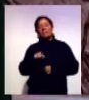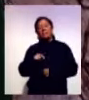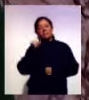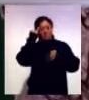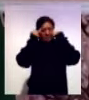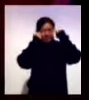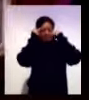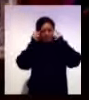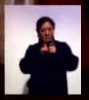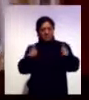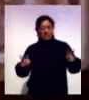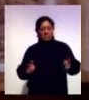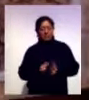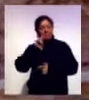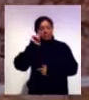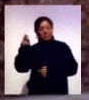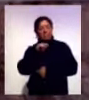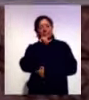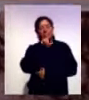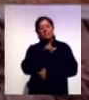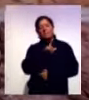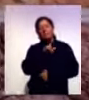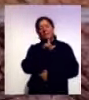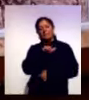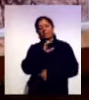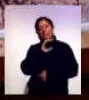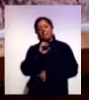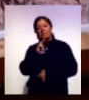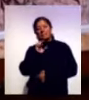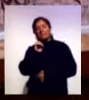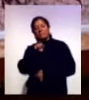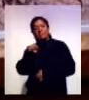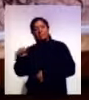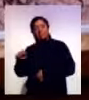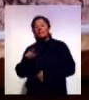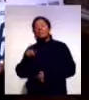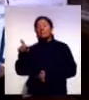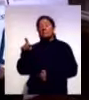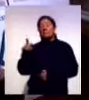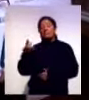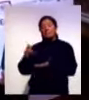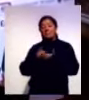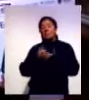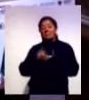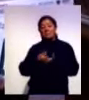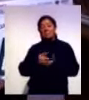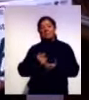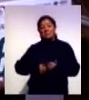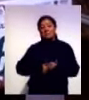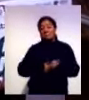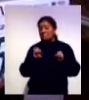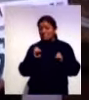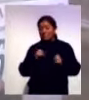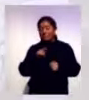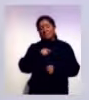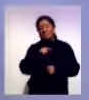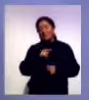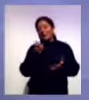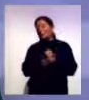Liga Universitaria de Lacrosse. Reconoció que, sin el respaldo del gobierno de Marco Mena, esta disciplina no se desarrollaría con éxito en